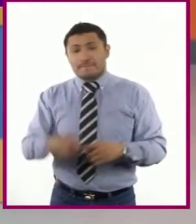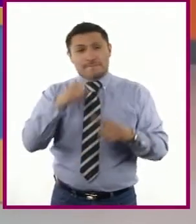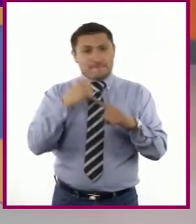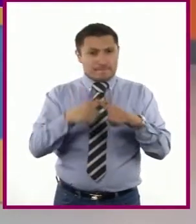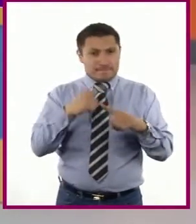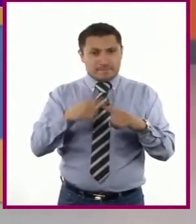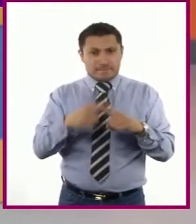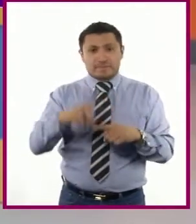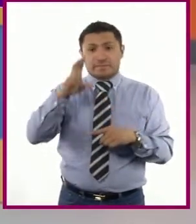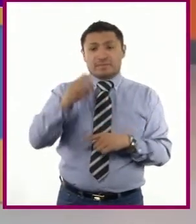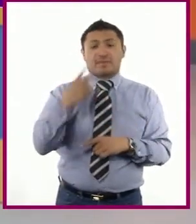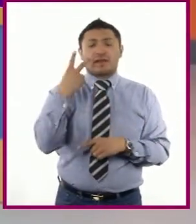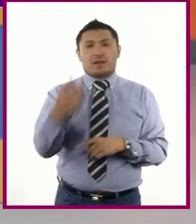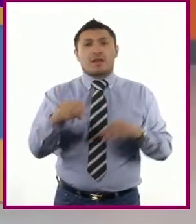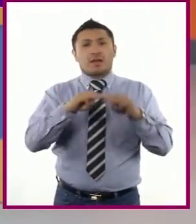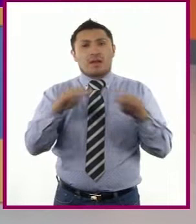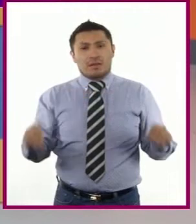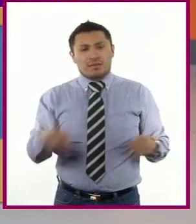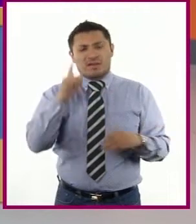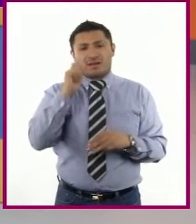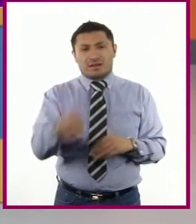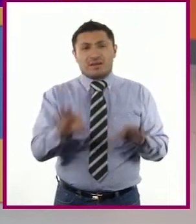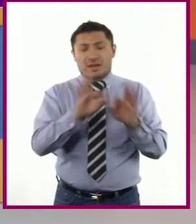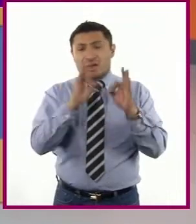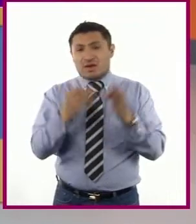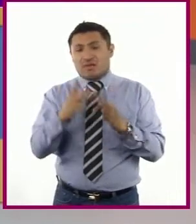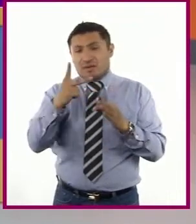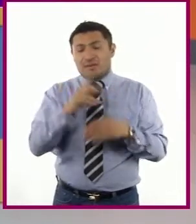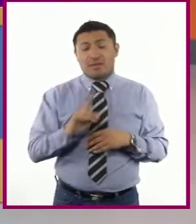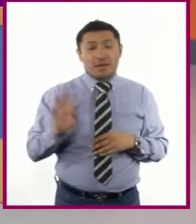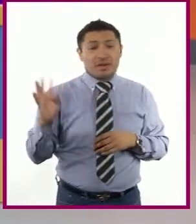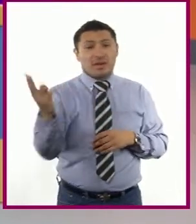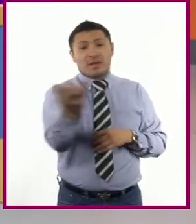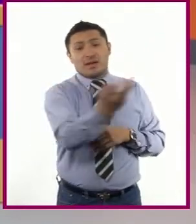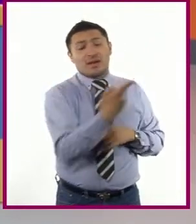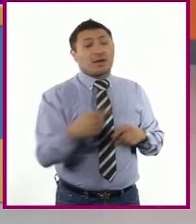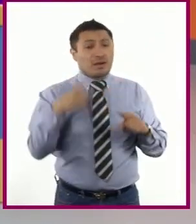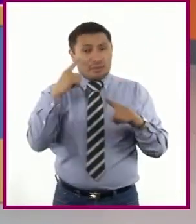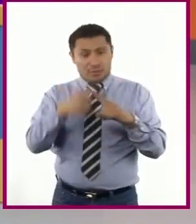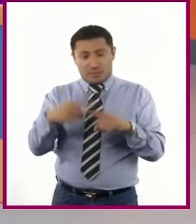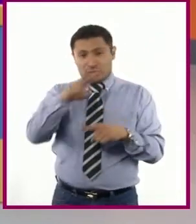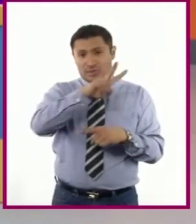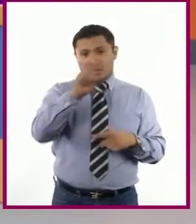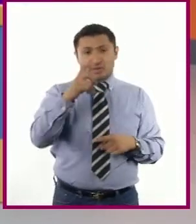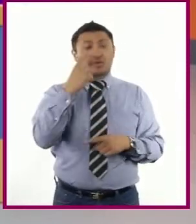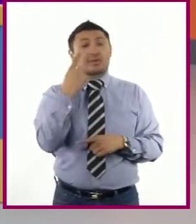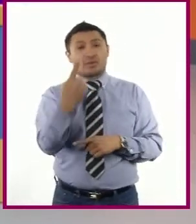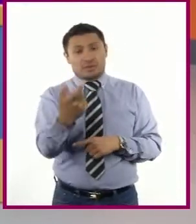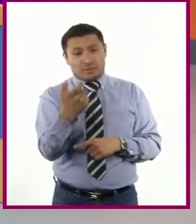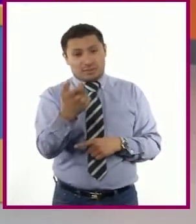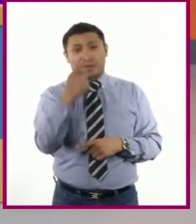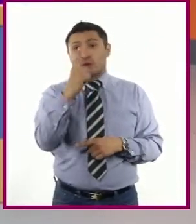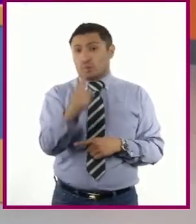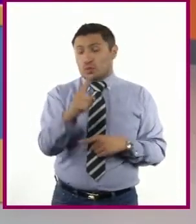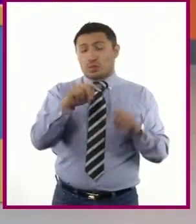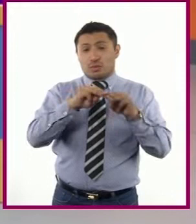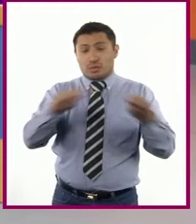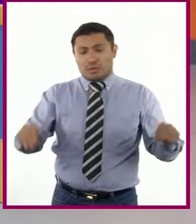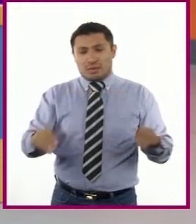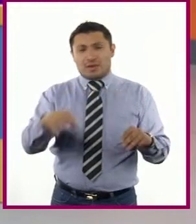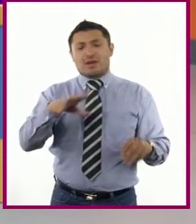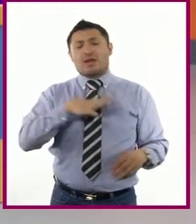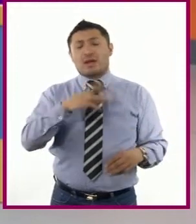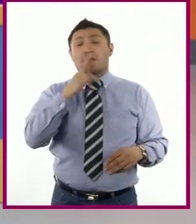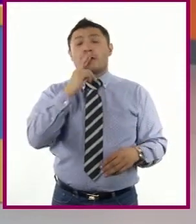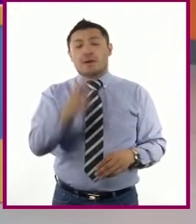multiplicar 32 metros, que es la medida del perímetro, por 200 pesos por metro, lo que resulta